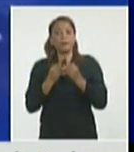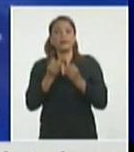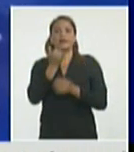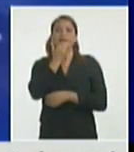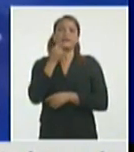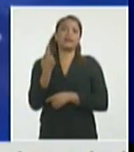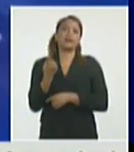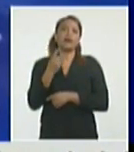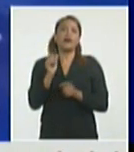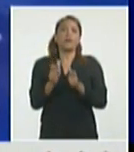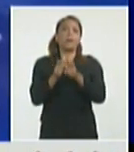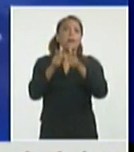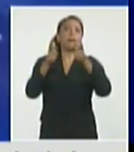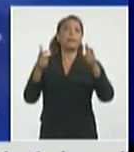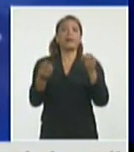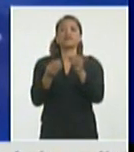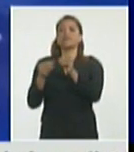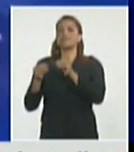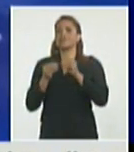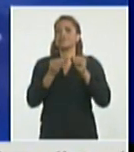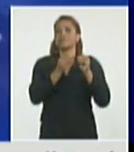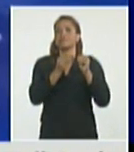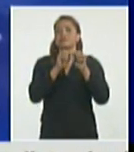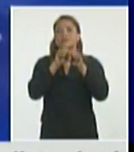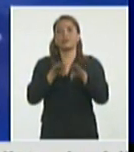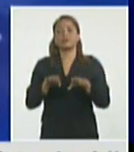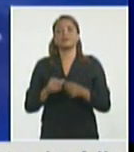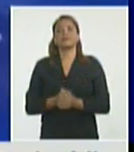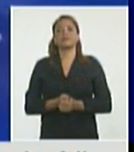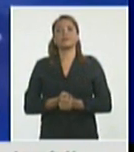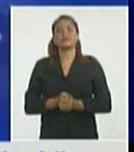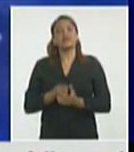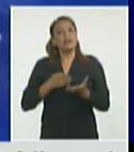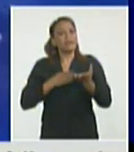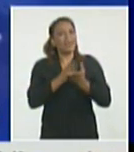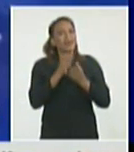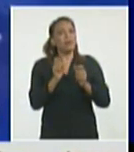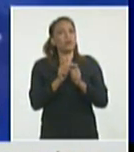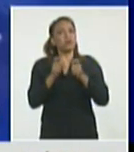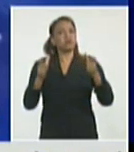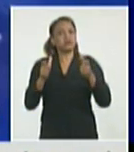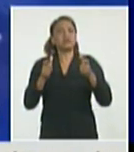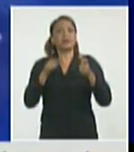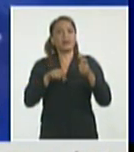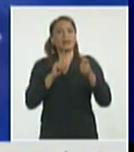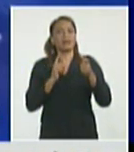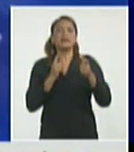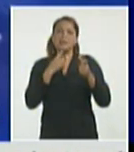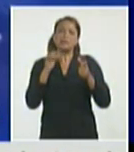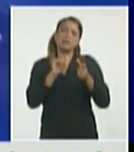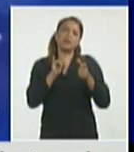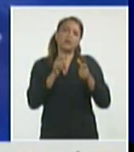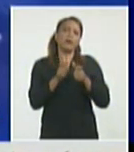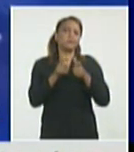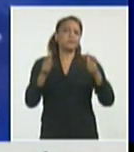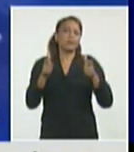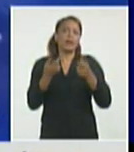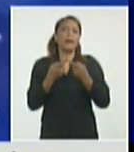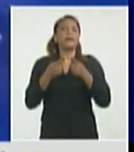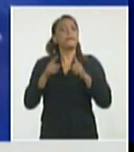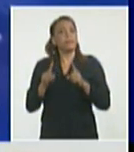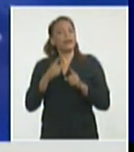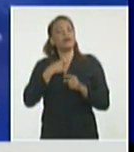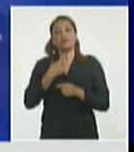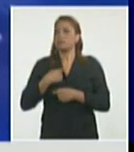haya más contagios. ¿Seguimos con una tendencia al alza, doctor? Sí, tenemos alza, pero nada, realmente con